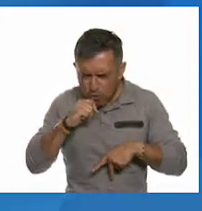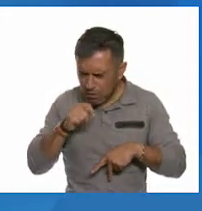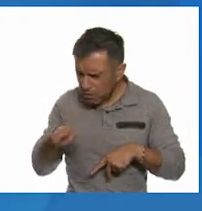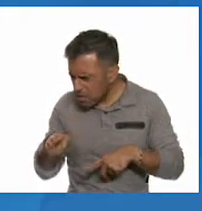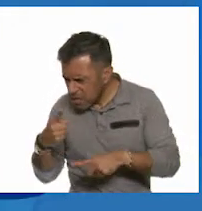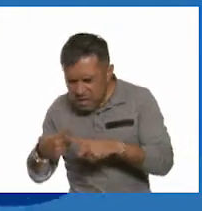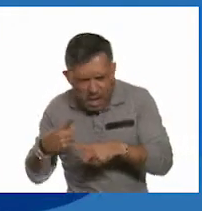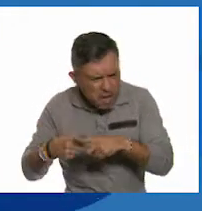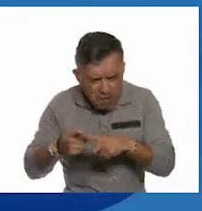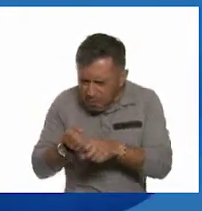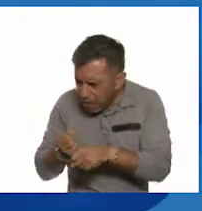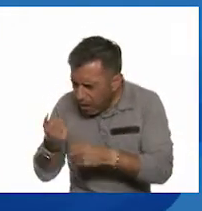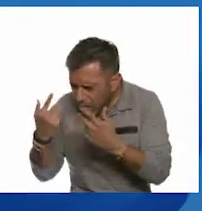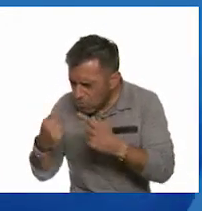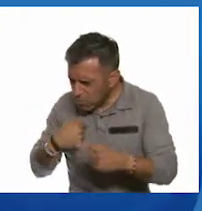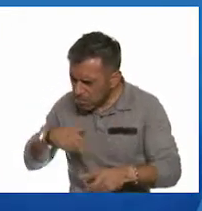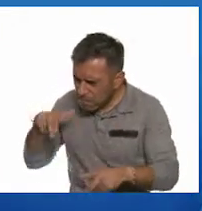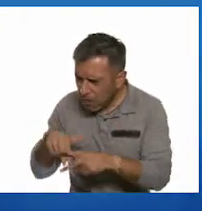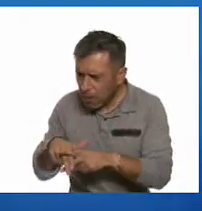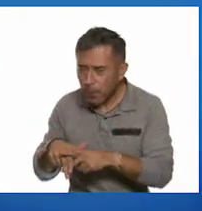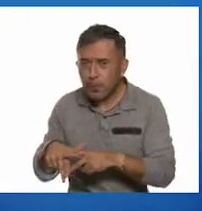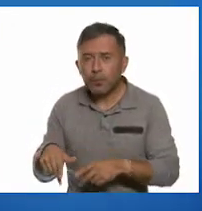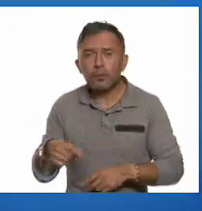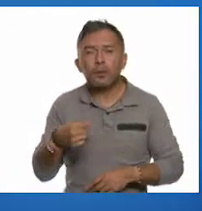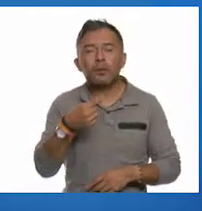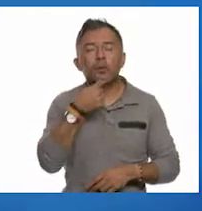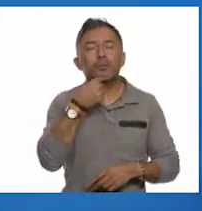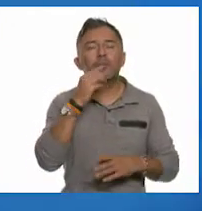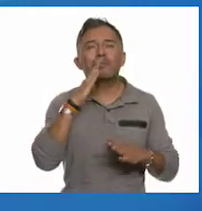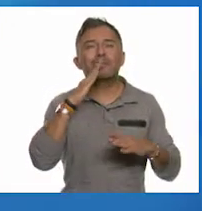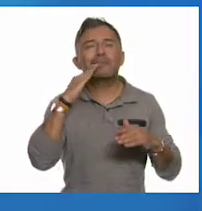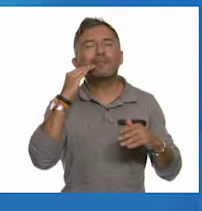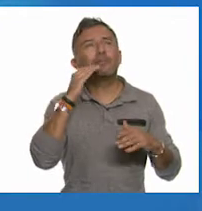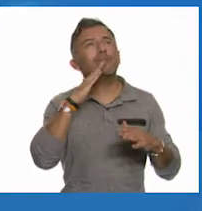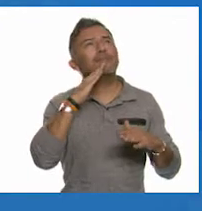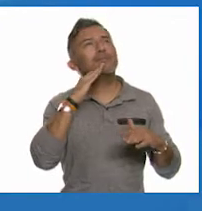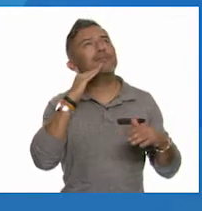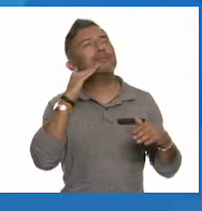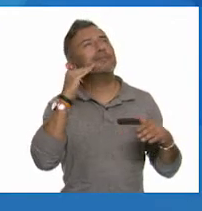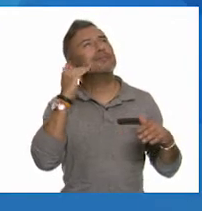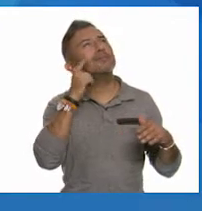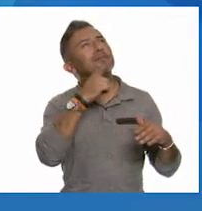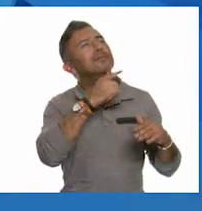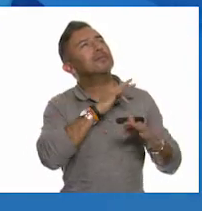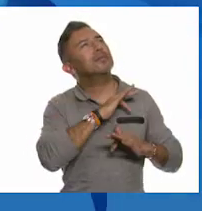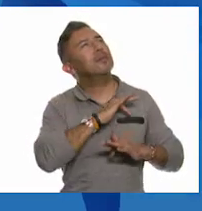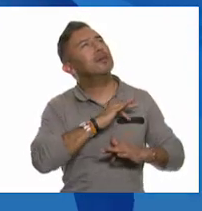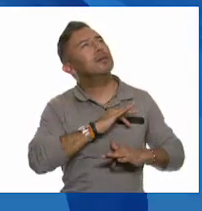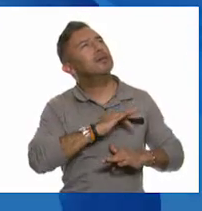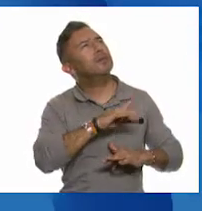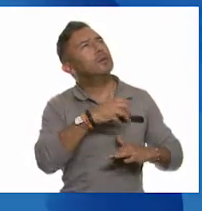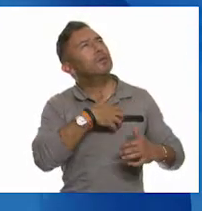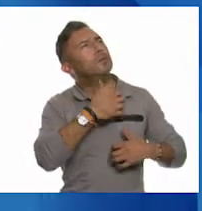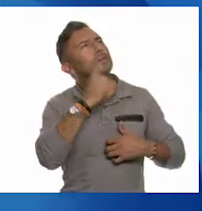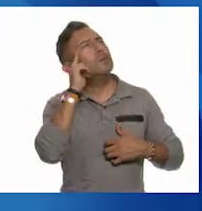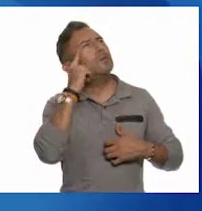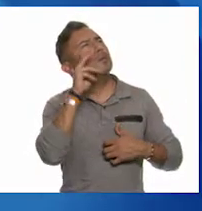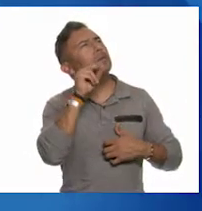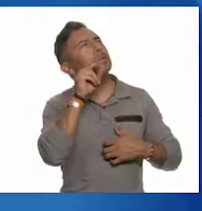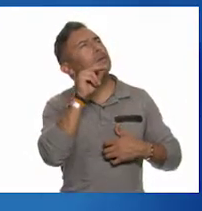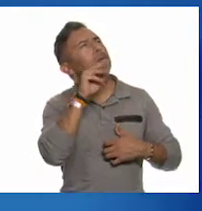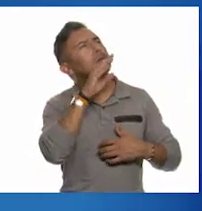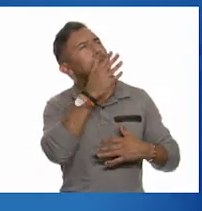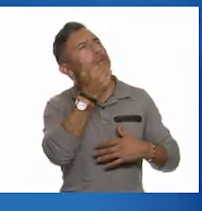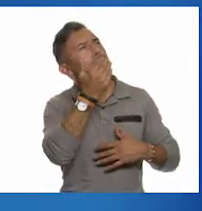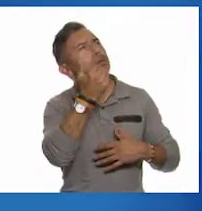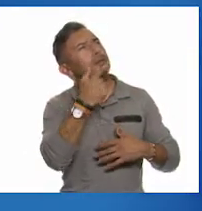esto. Entonces el niño sonrió con dulzura y le dijo: calma, no te enfades y ven conmigo. ¿Quién